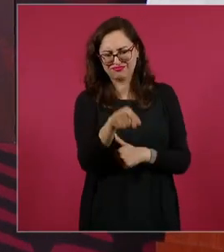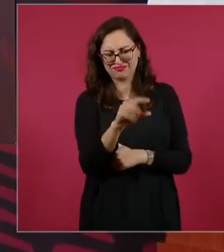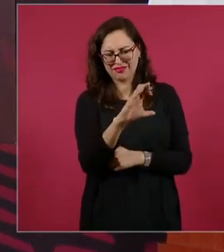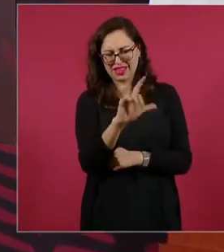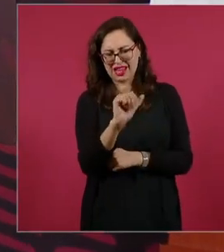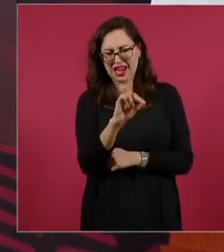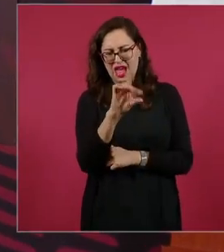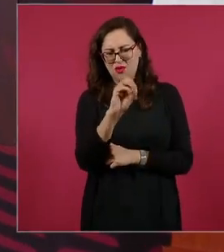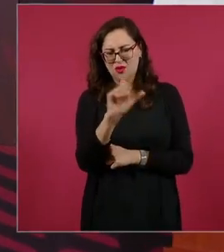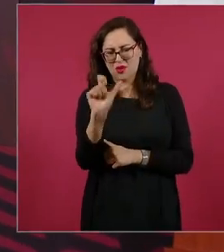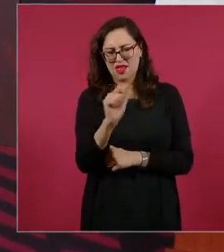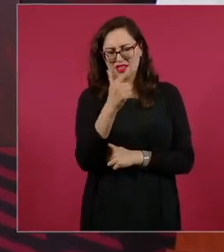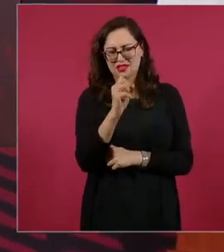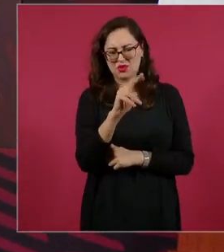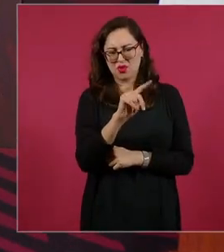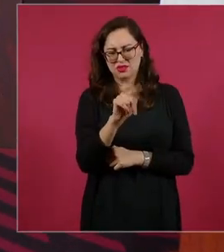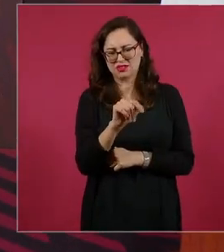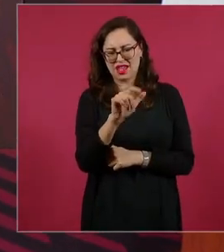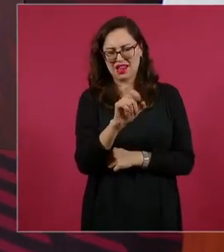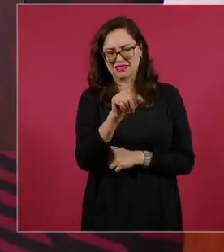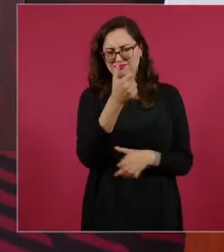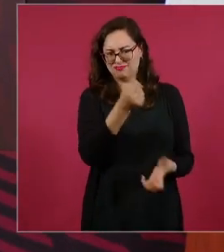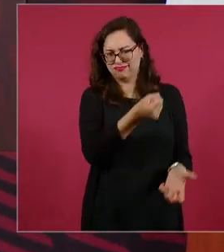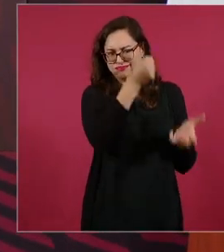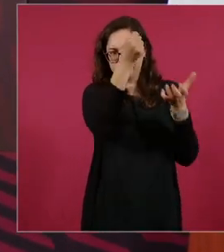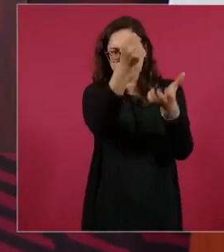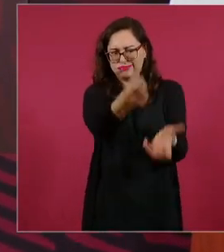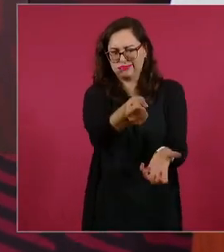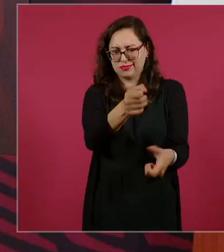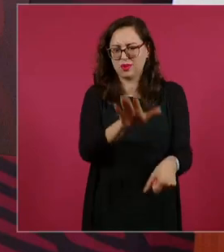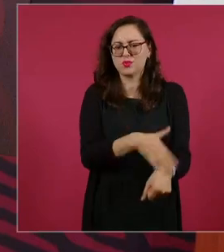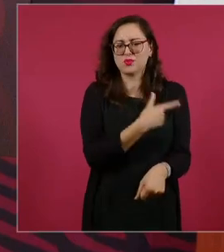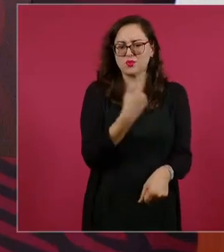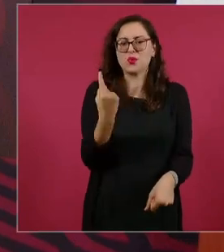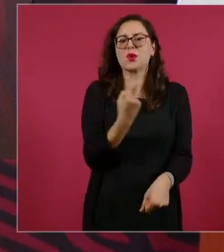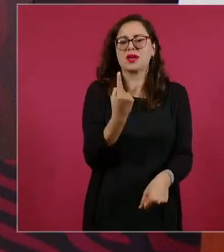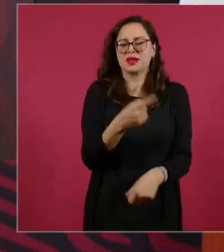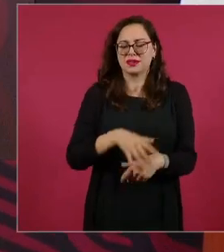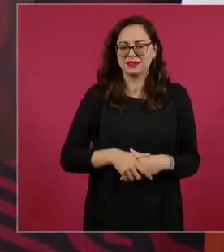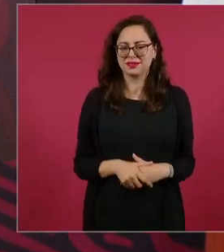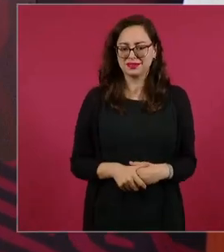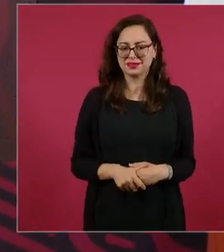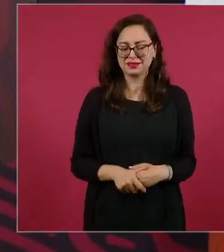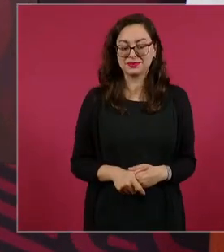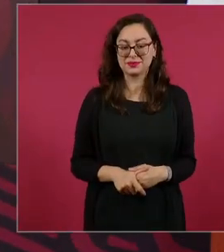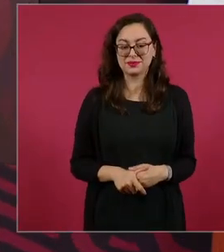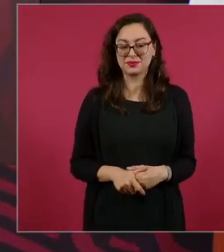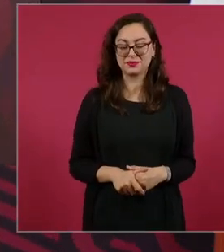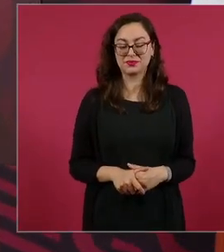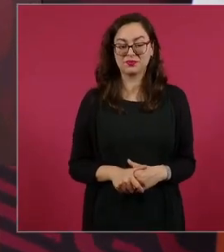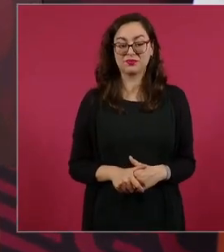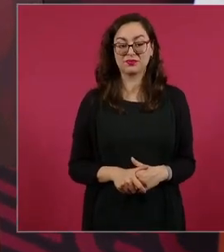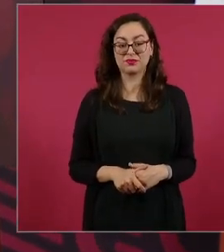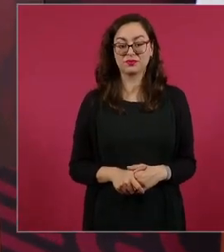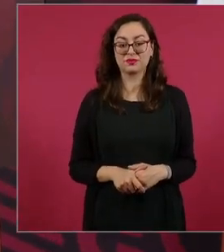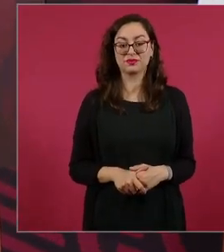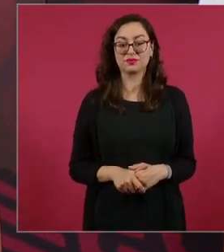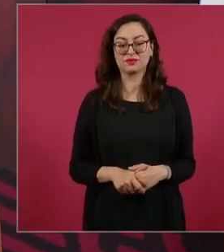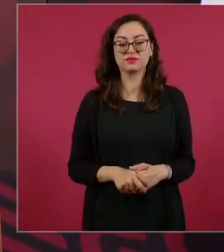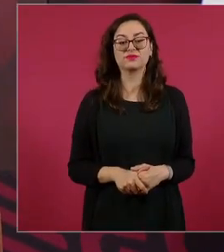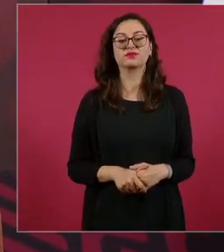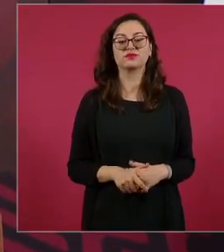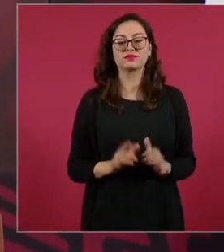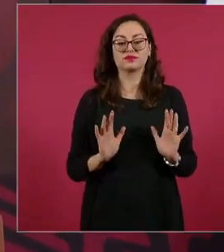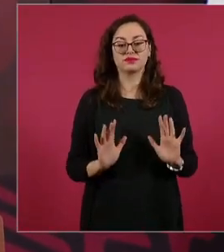Claudia X González Y Seguro Que Le Dieron Más